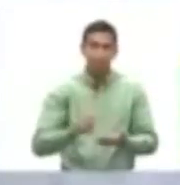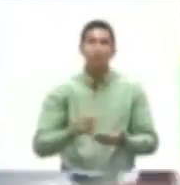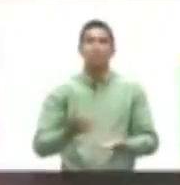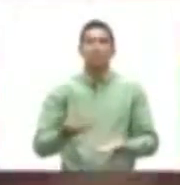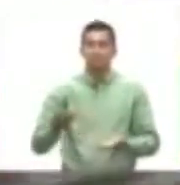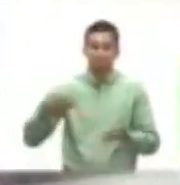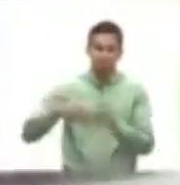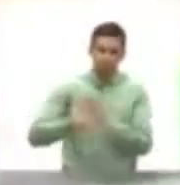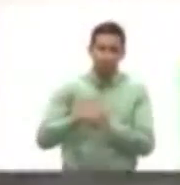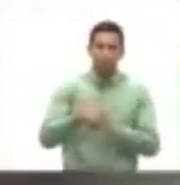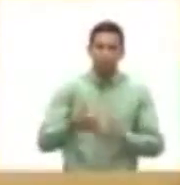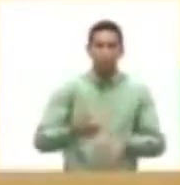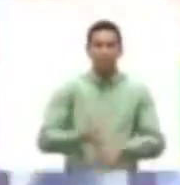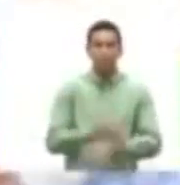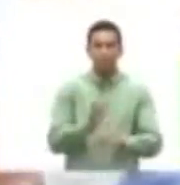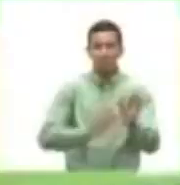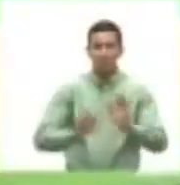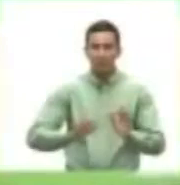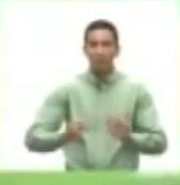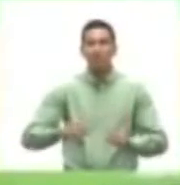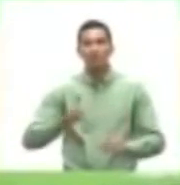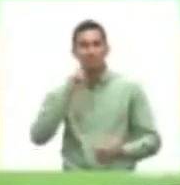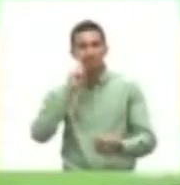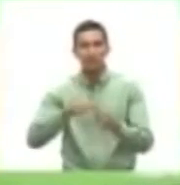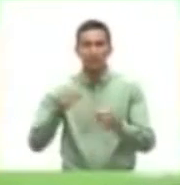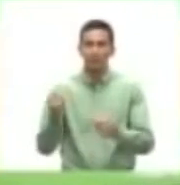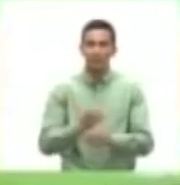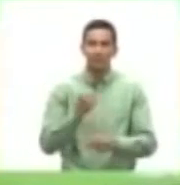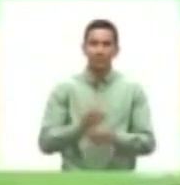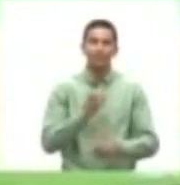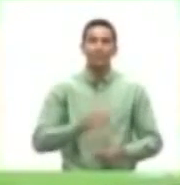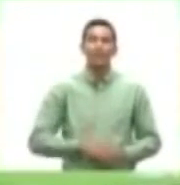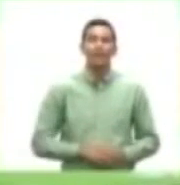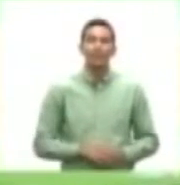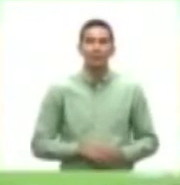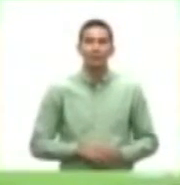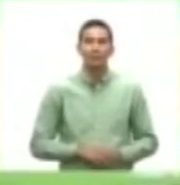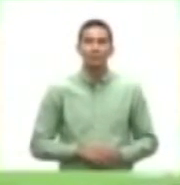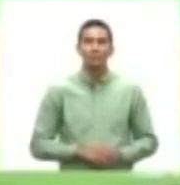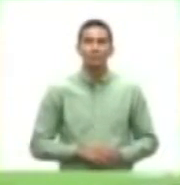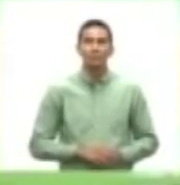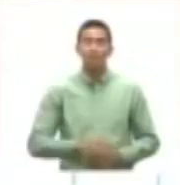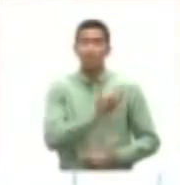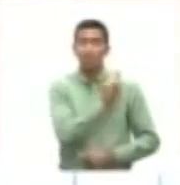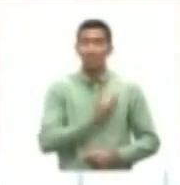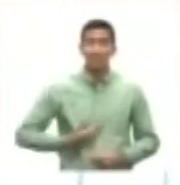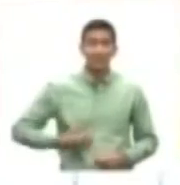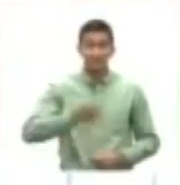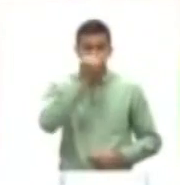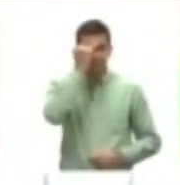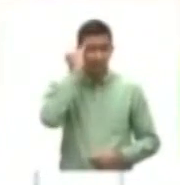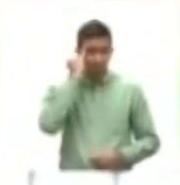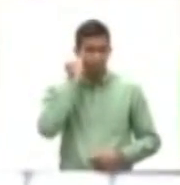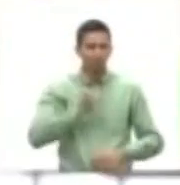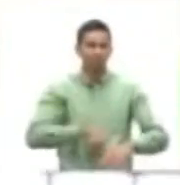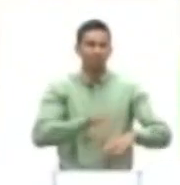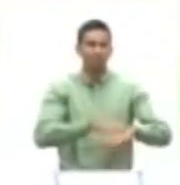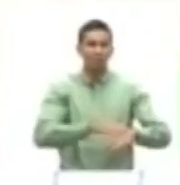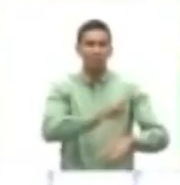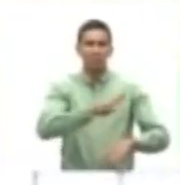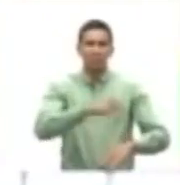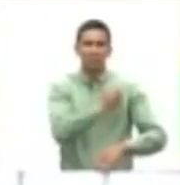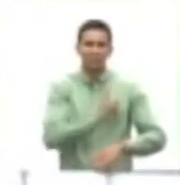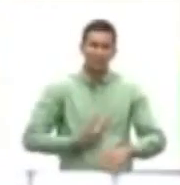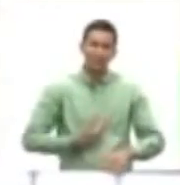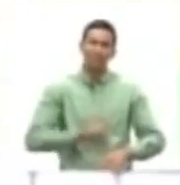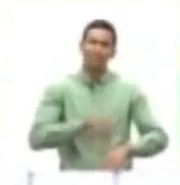preparación para la vida laboral. Y el presidente Juan Manuel Santos le pidió hoy al vicepresidente Germán Vargas Lleras apoyar el Sí por la